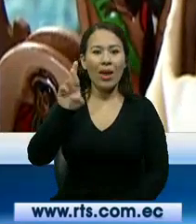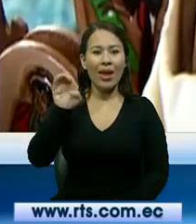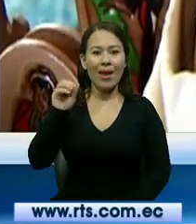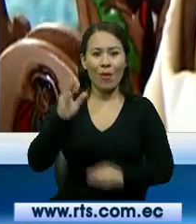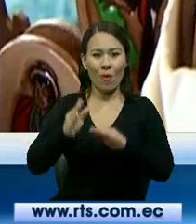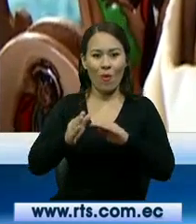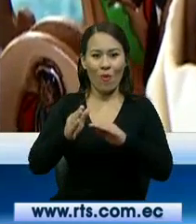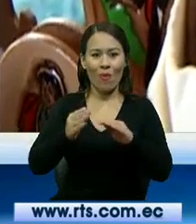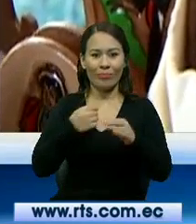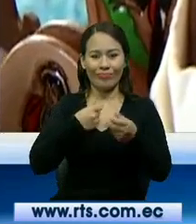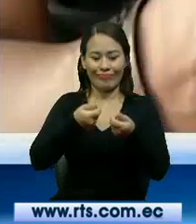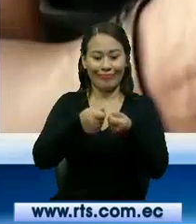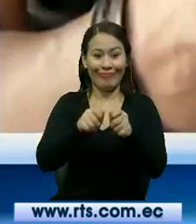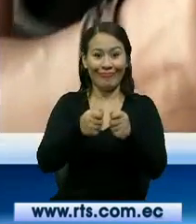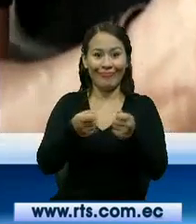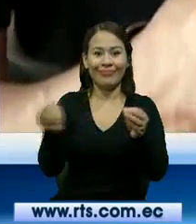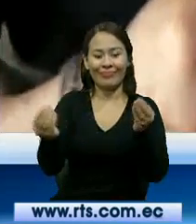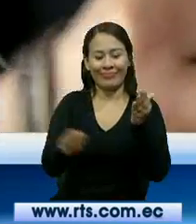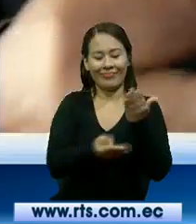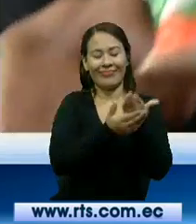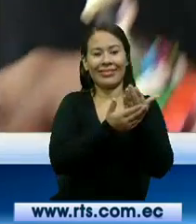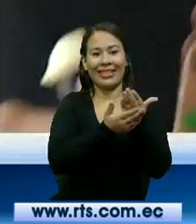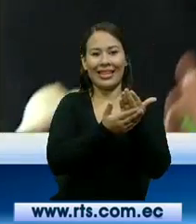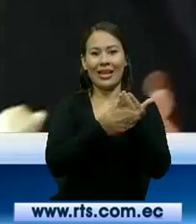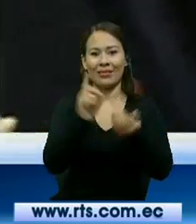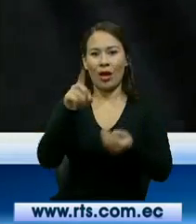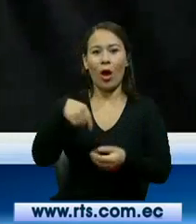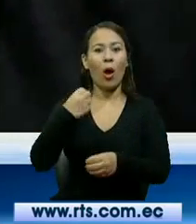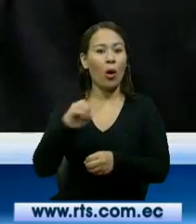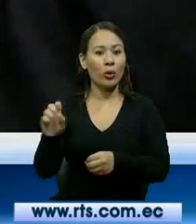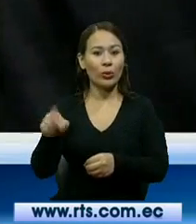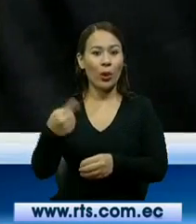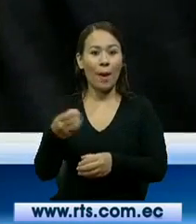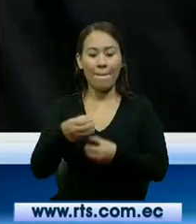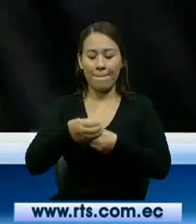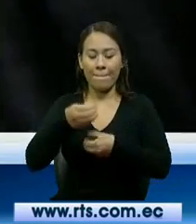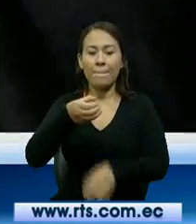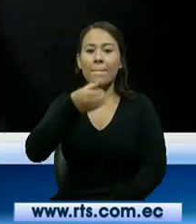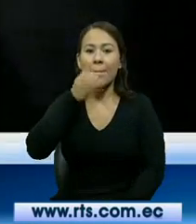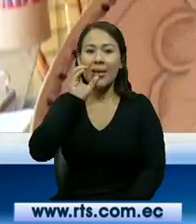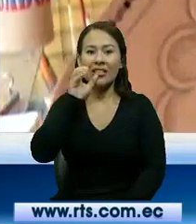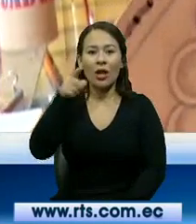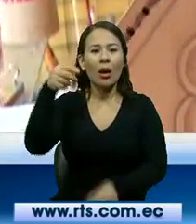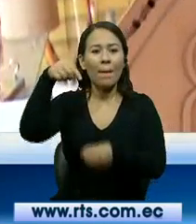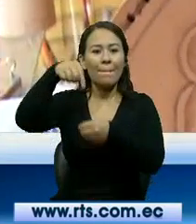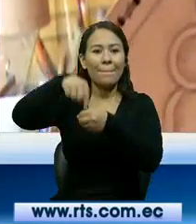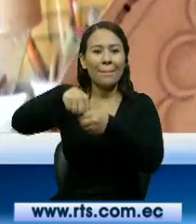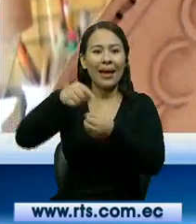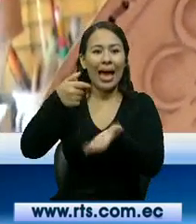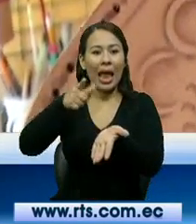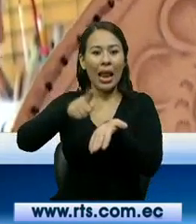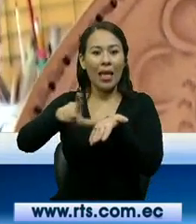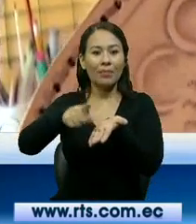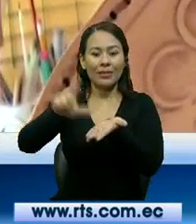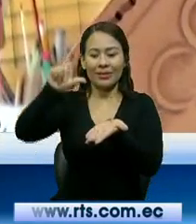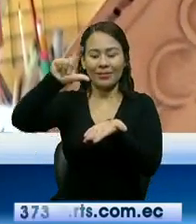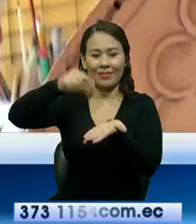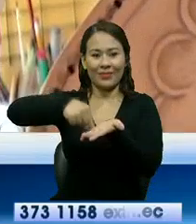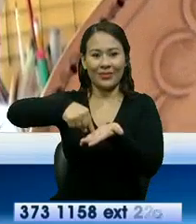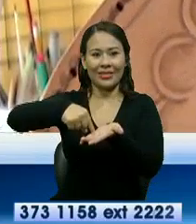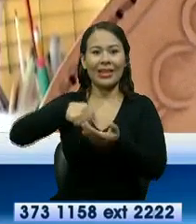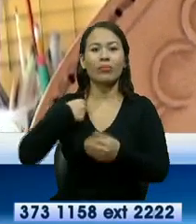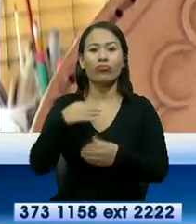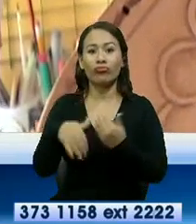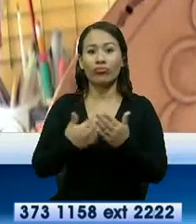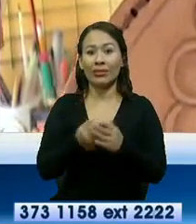figuras como esta también el el vasito portalápiz Este es el verdadero repujado a mano aquí no